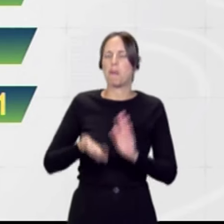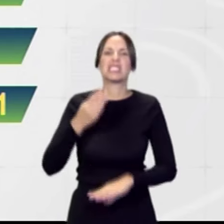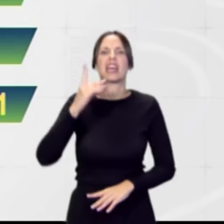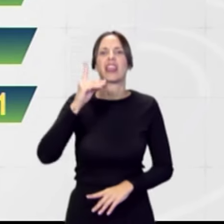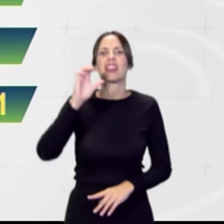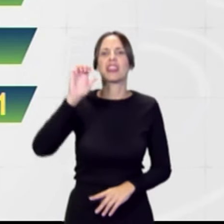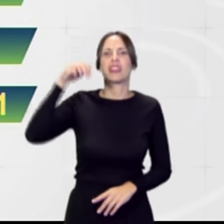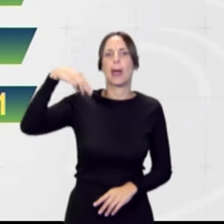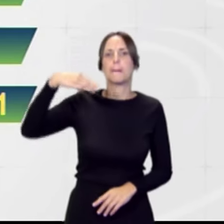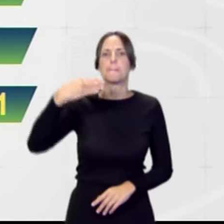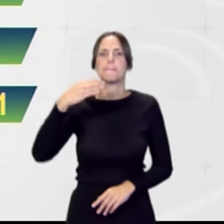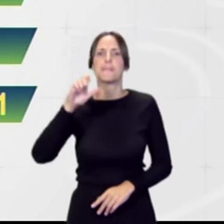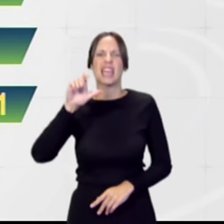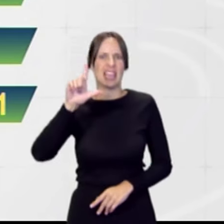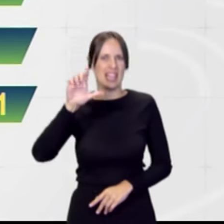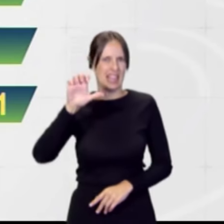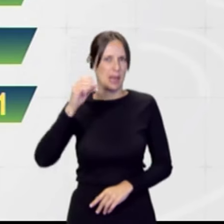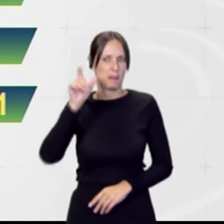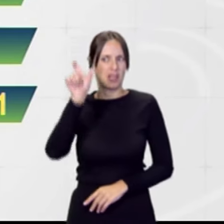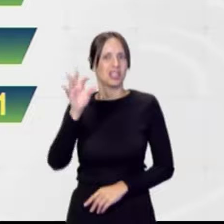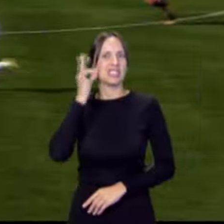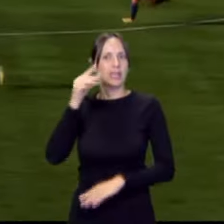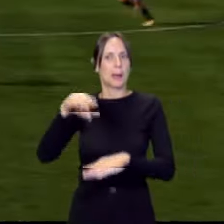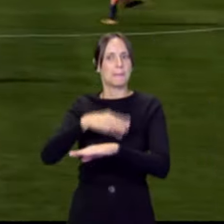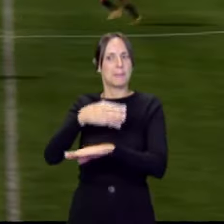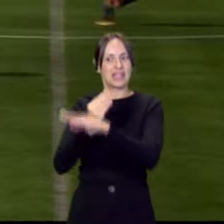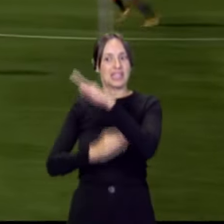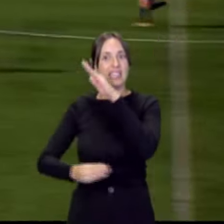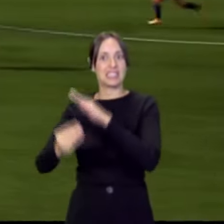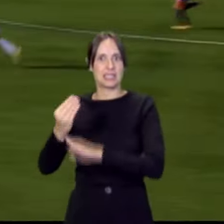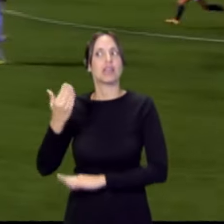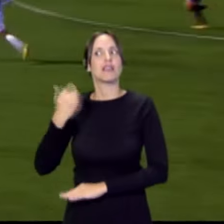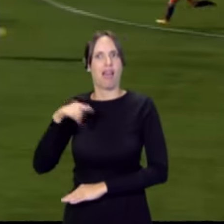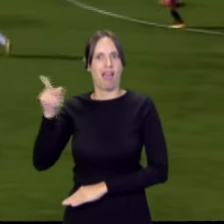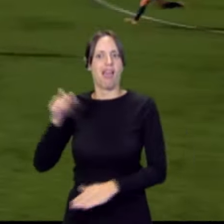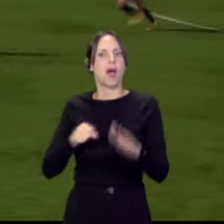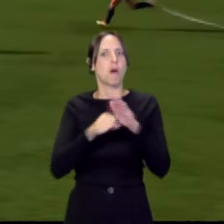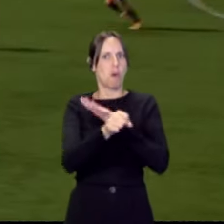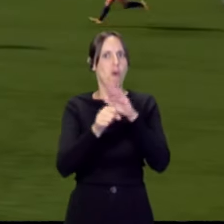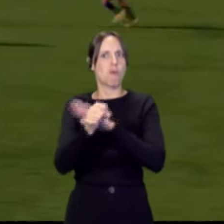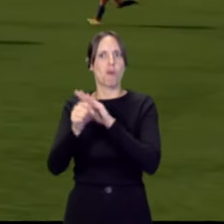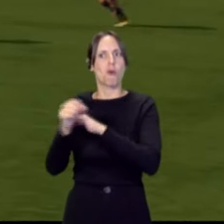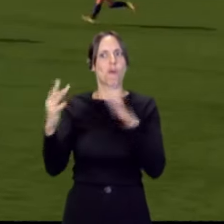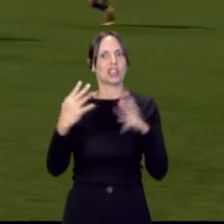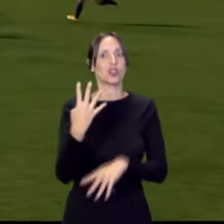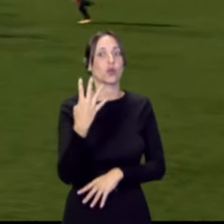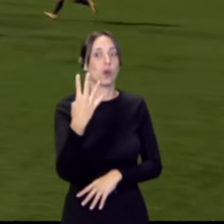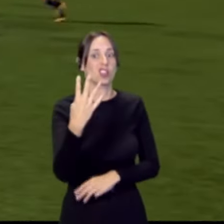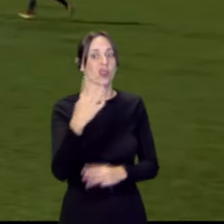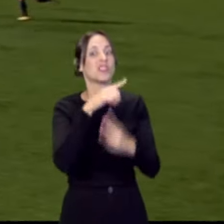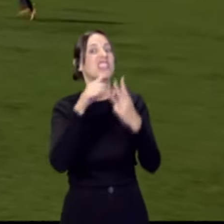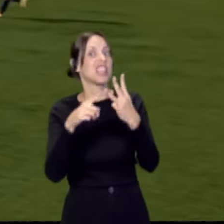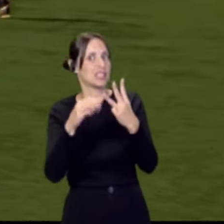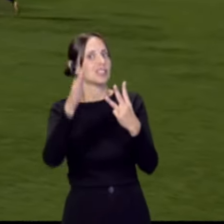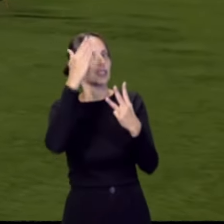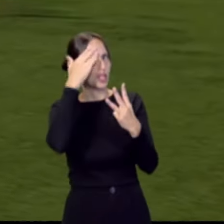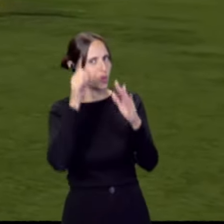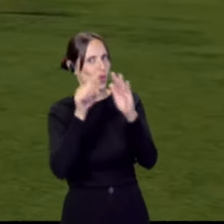La maliense se ha hecho un hueco en la defensa del conjunto de Eder Maestre con minutos en 4 partidos, 3 como titular, 214,